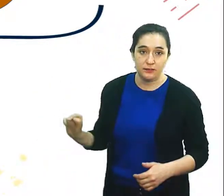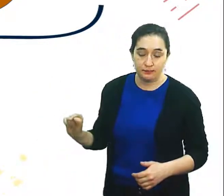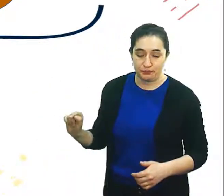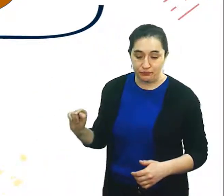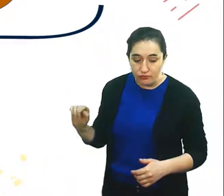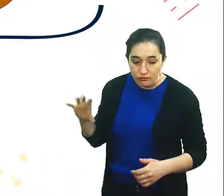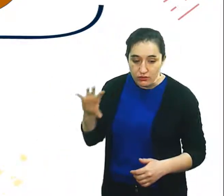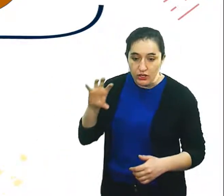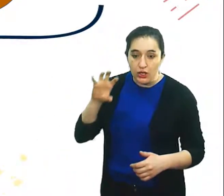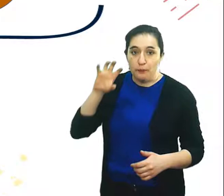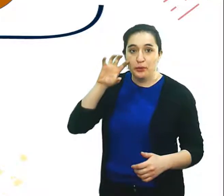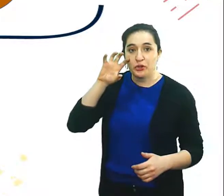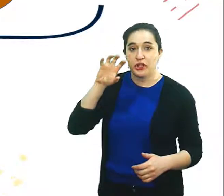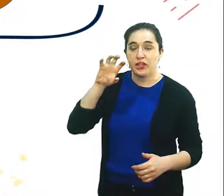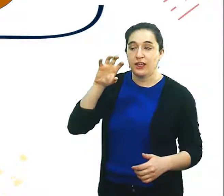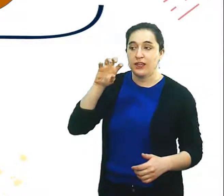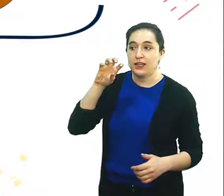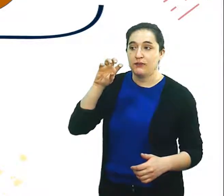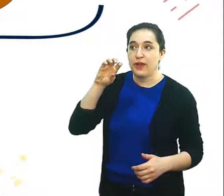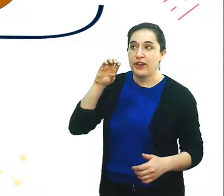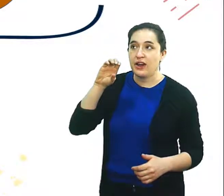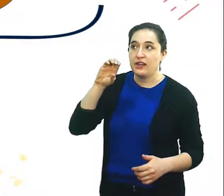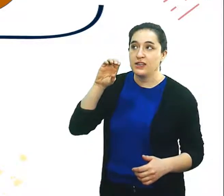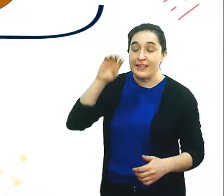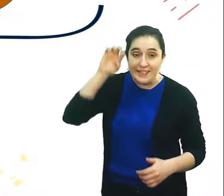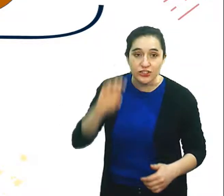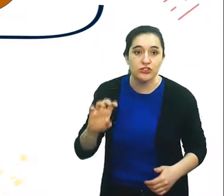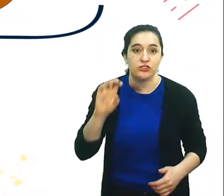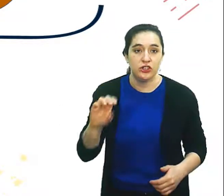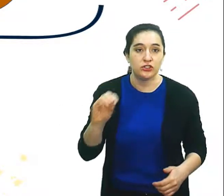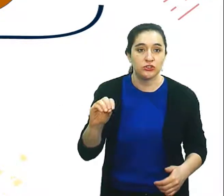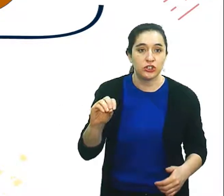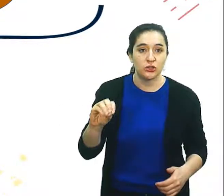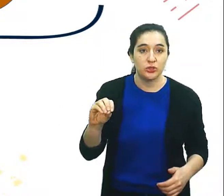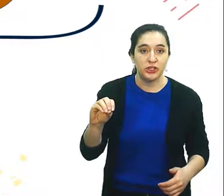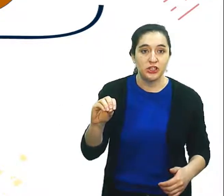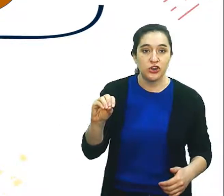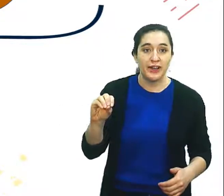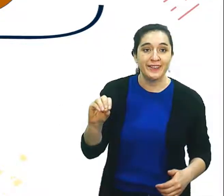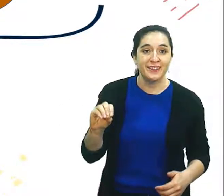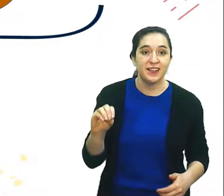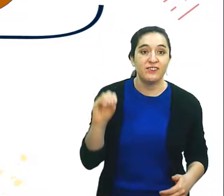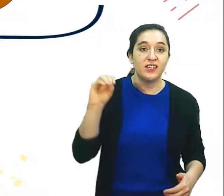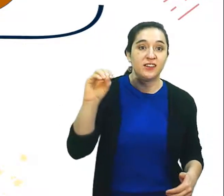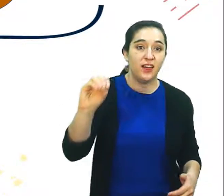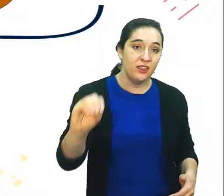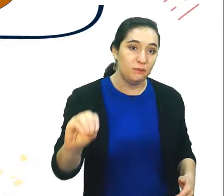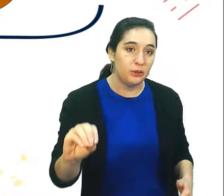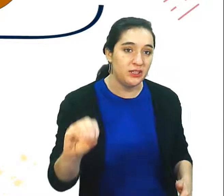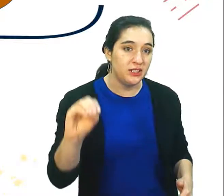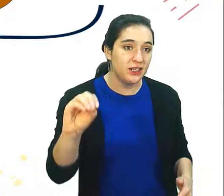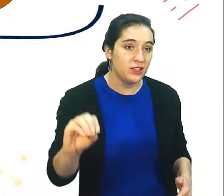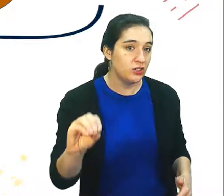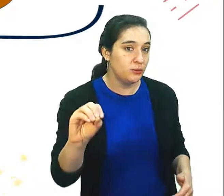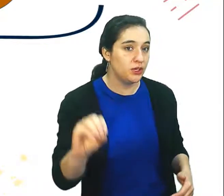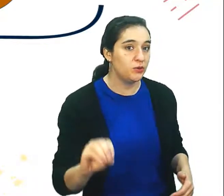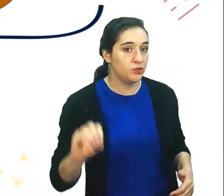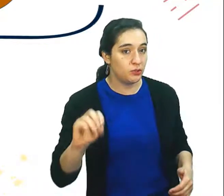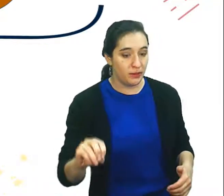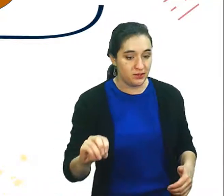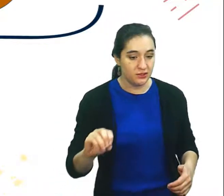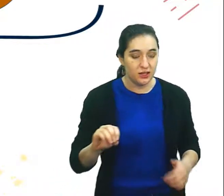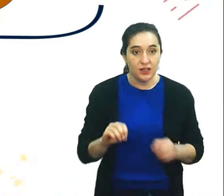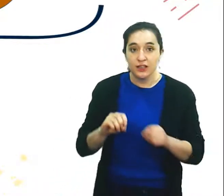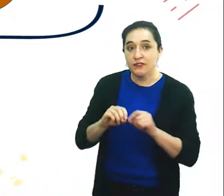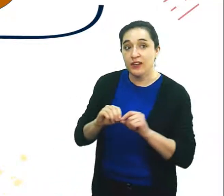importante porque va a dar inicio, entonces, como le digo, a esta estabilidad política y económica en